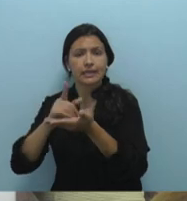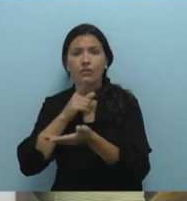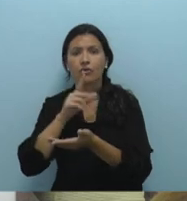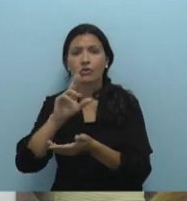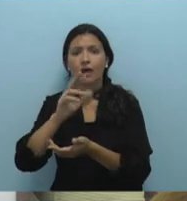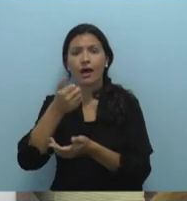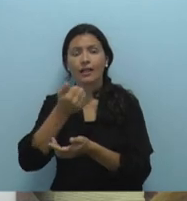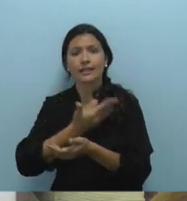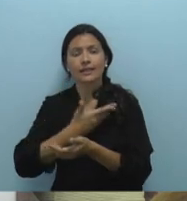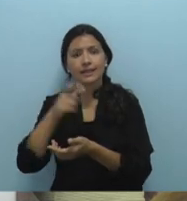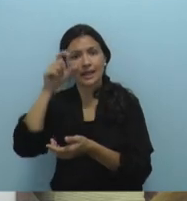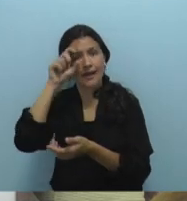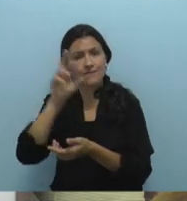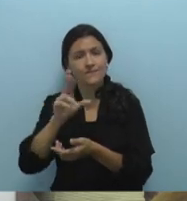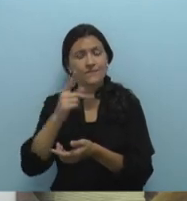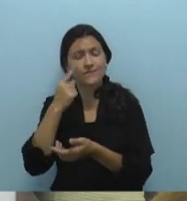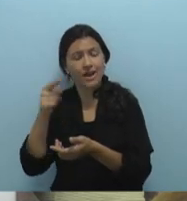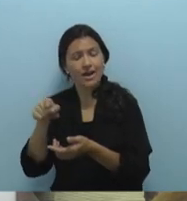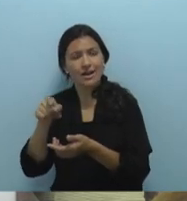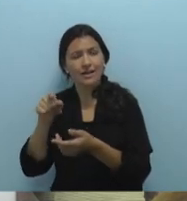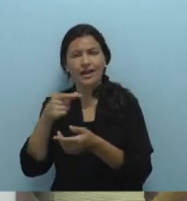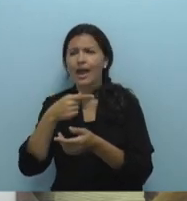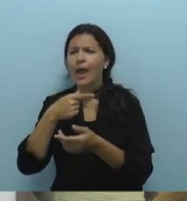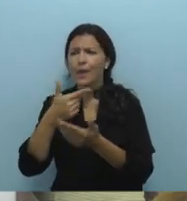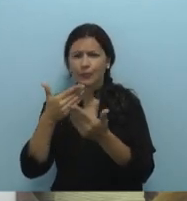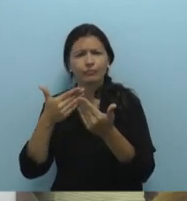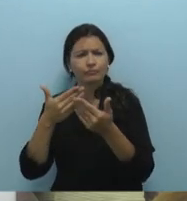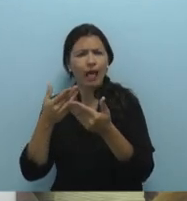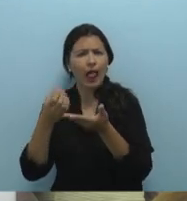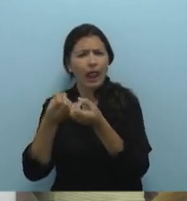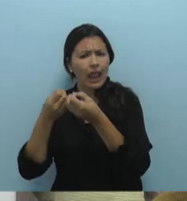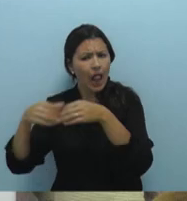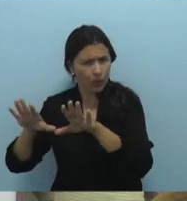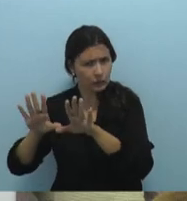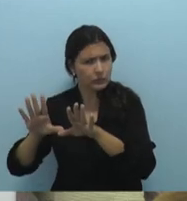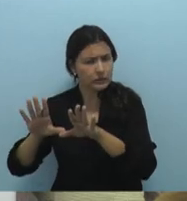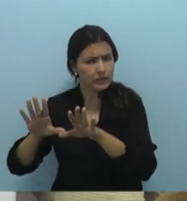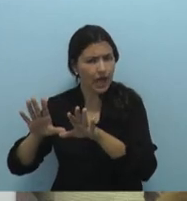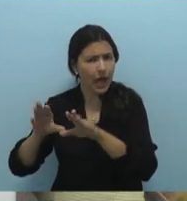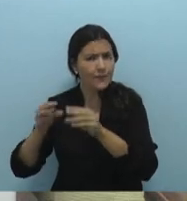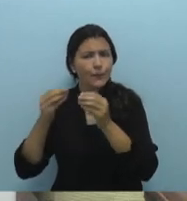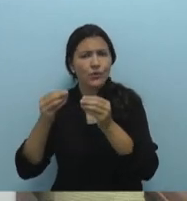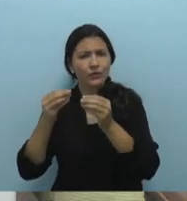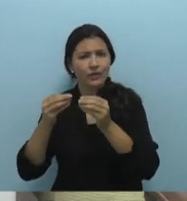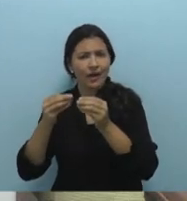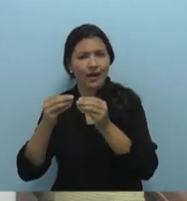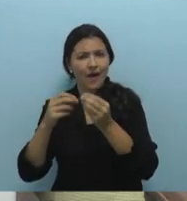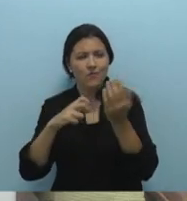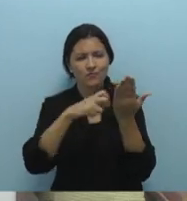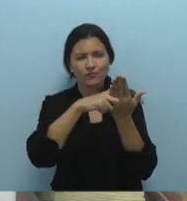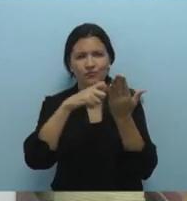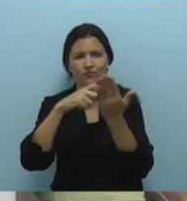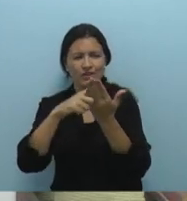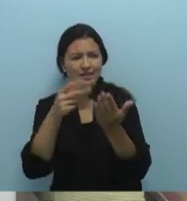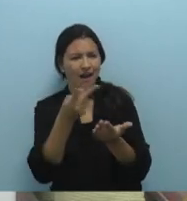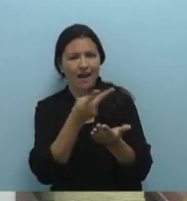decidió decidirse cuando tenía la garantía de que corrieran a los fiscales que habían pedido su desafuero